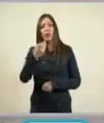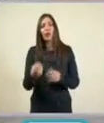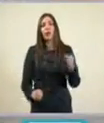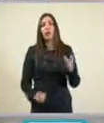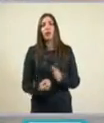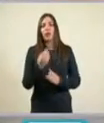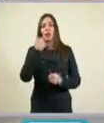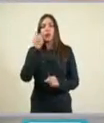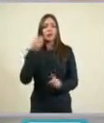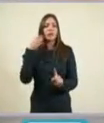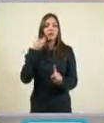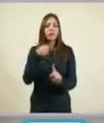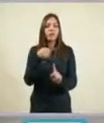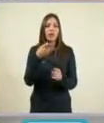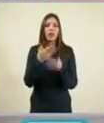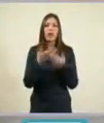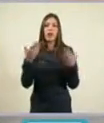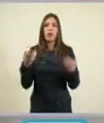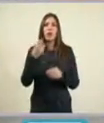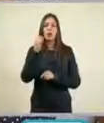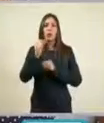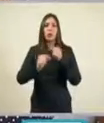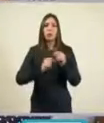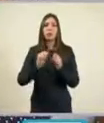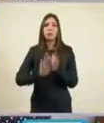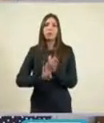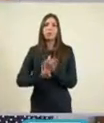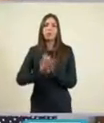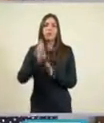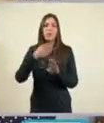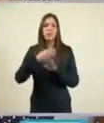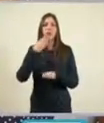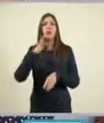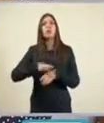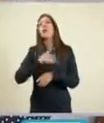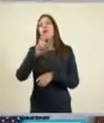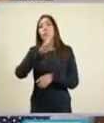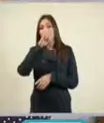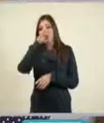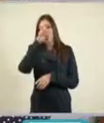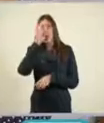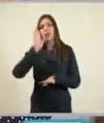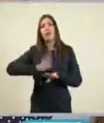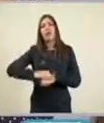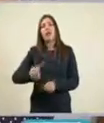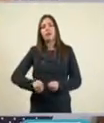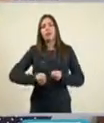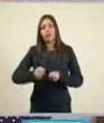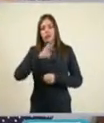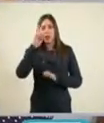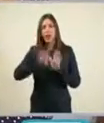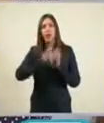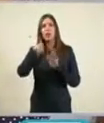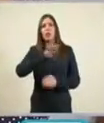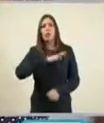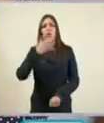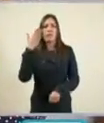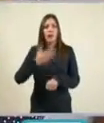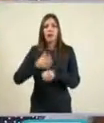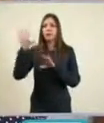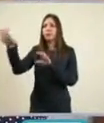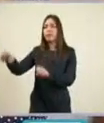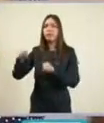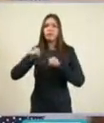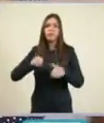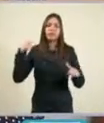nuevo enfoque, ¿no? Por eso está siendo un caso de éxito, porque la violencia produce más violencia. Tú puedes castigar, puedes encarcelar,